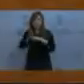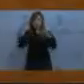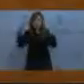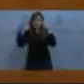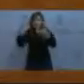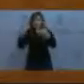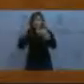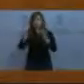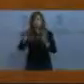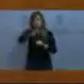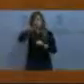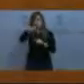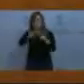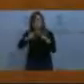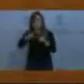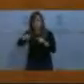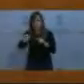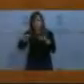las 3 horas y media, por ejemplo.